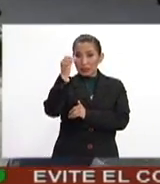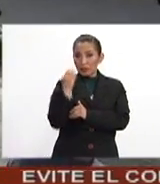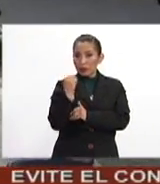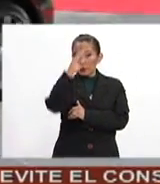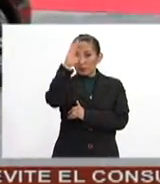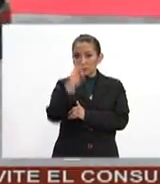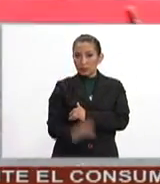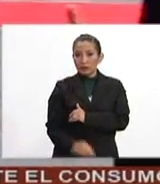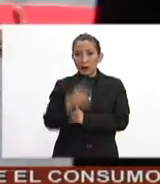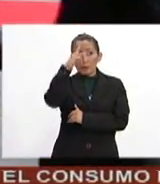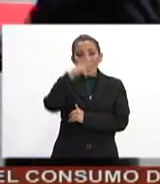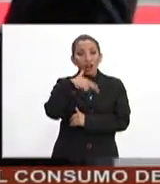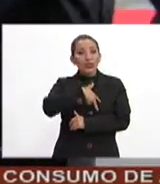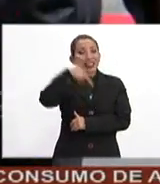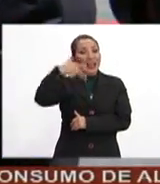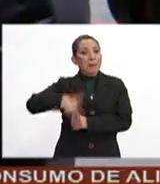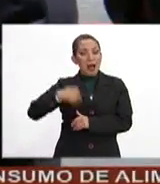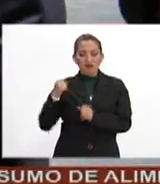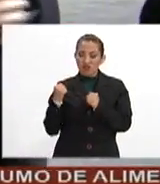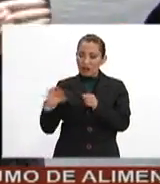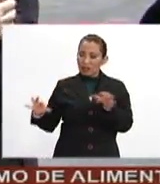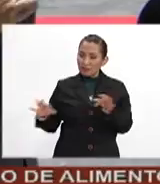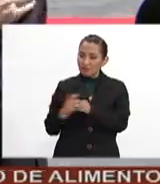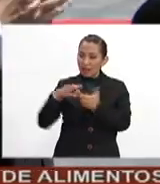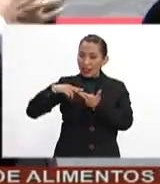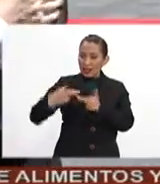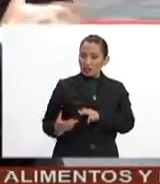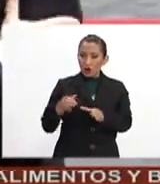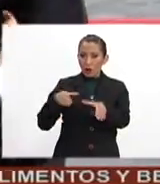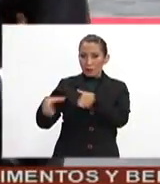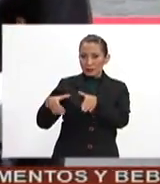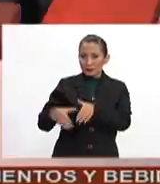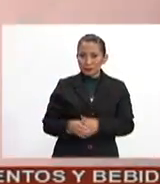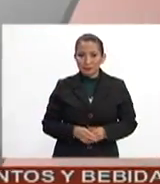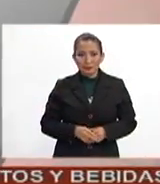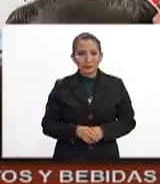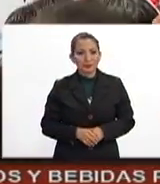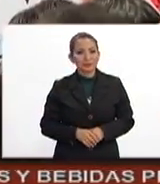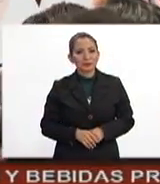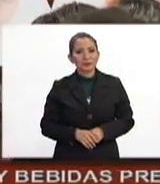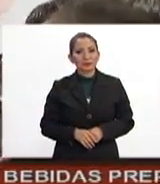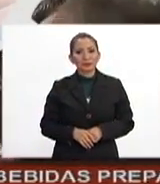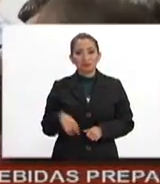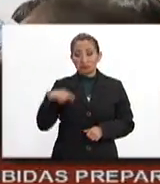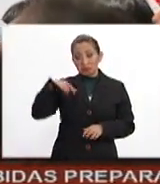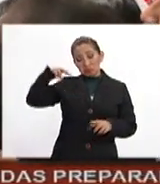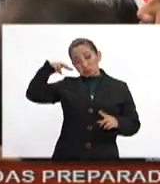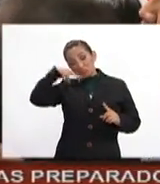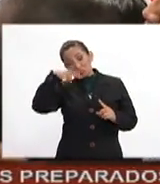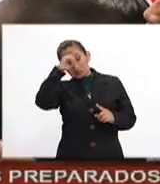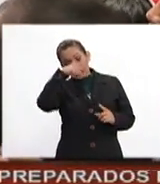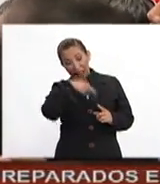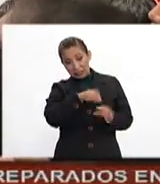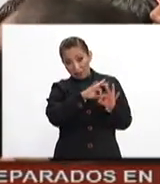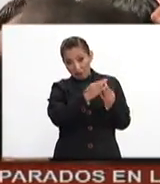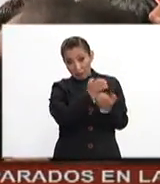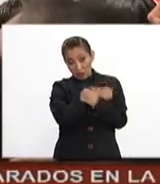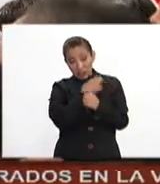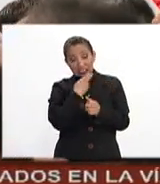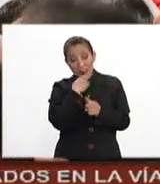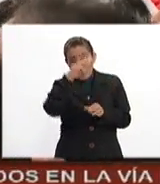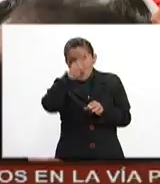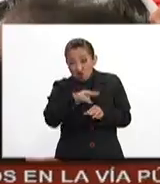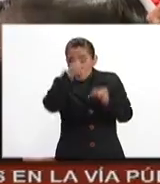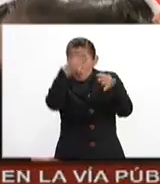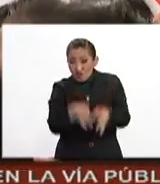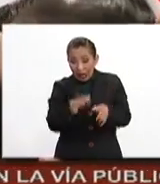29%. México y Dinamarca fortalecen sus relaciones comerciales. Desde nuestra óptica es un modelo que para que funcione y